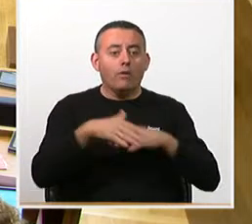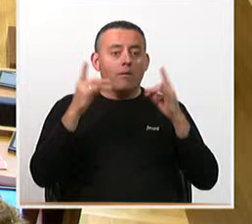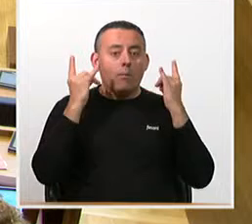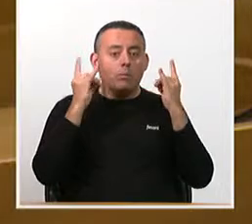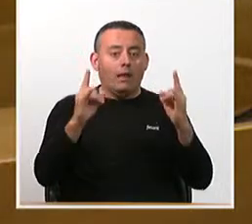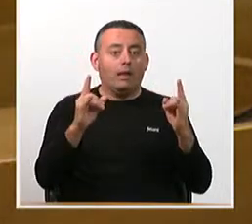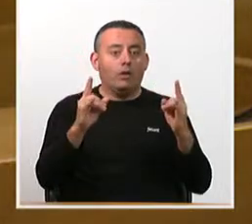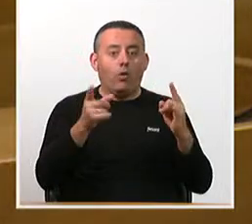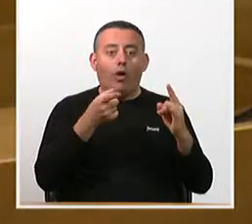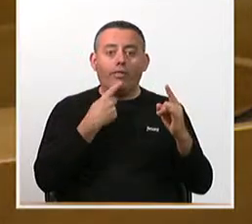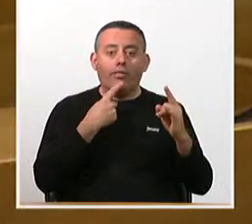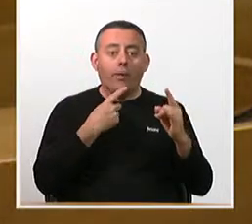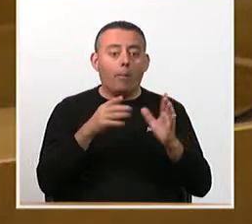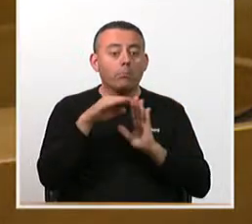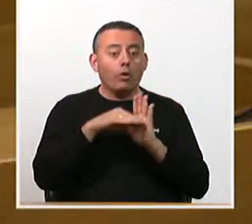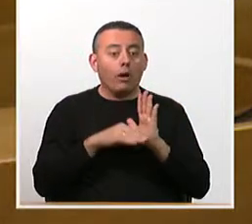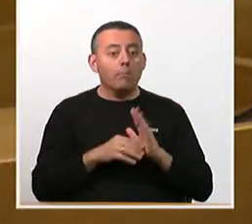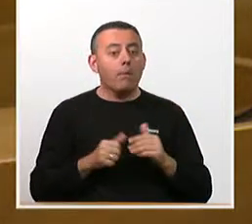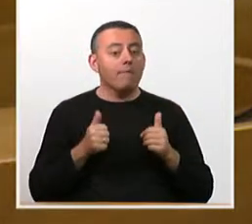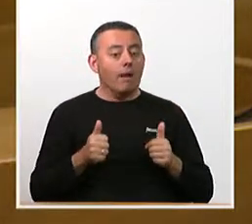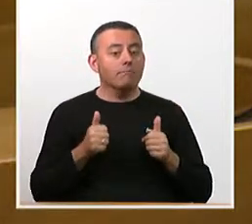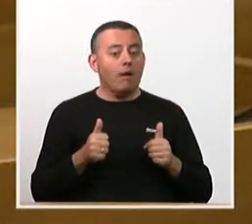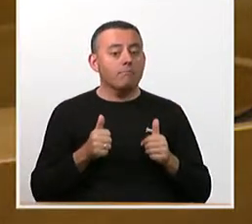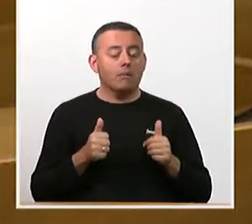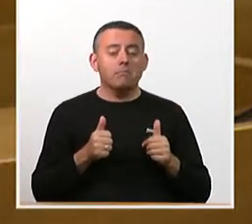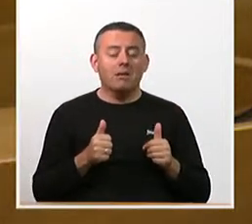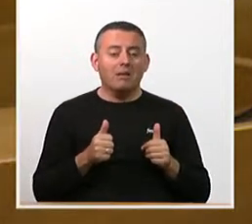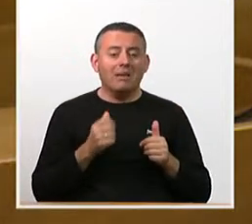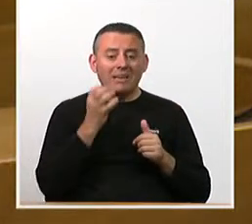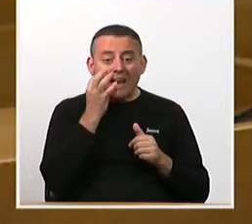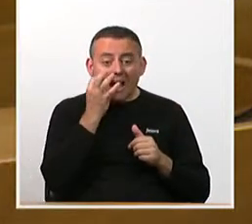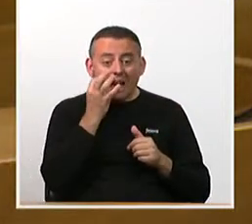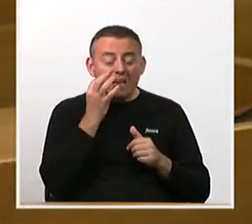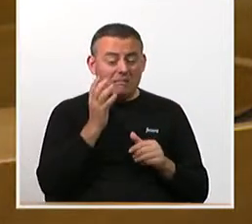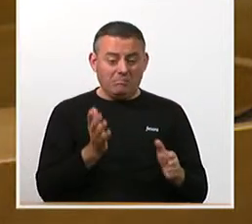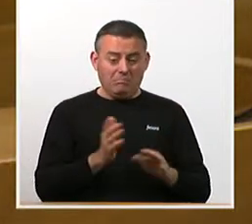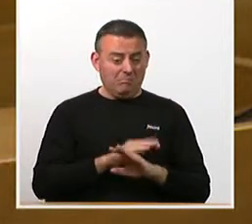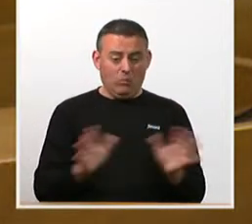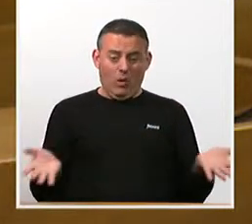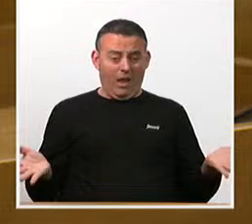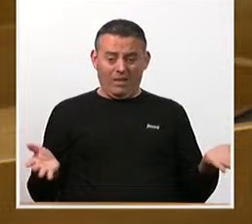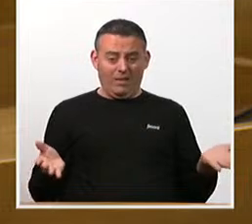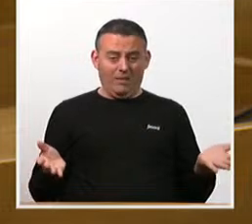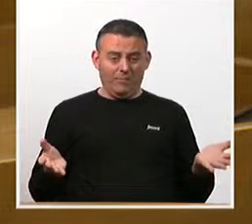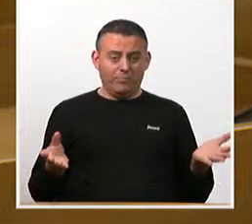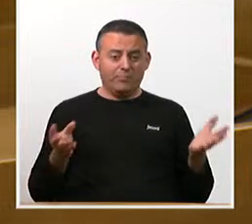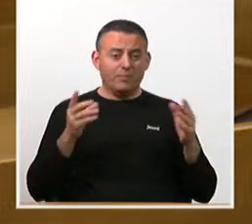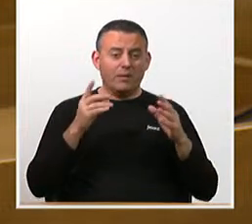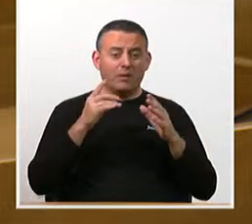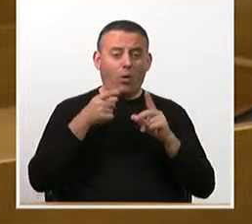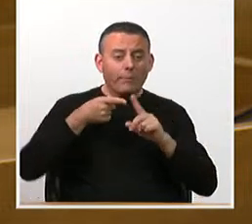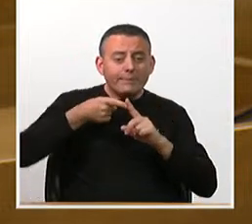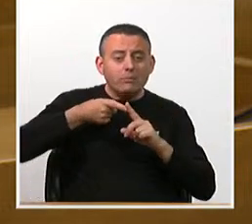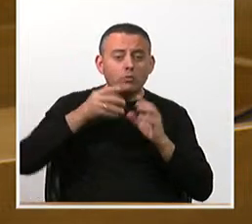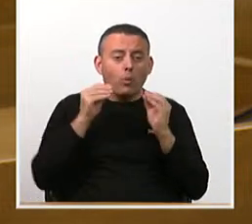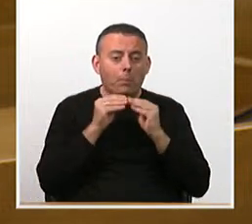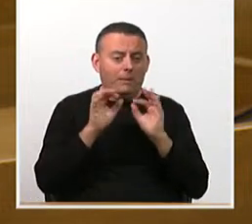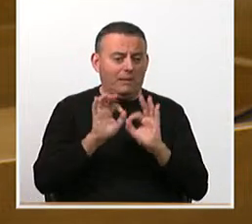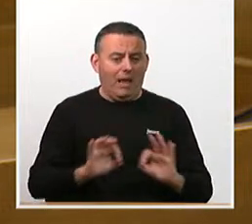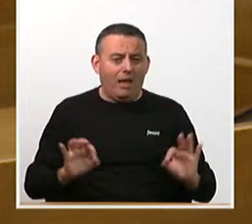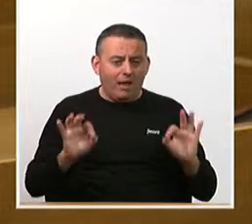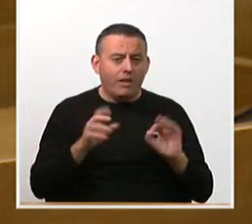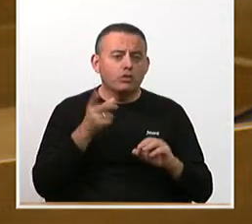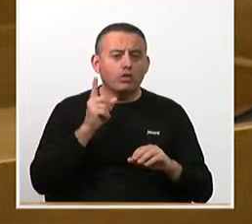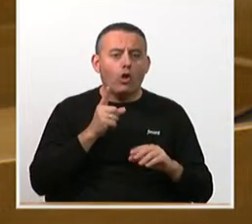andar pero que en realidad iba sin rumbo sin plazos verificables sin hitos cumplidos ni próximos a cumplir lo hicieron para